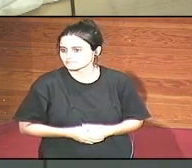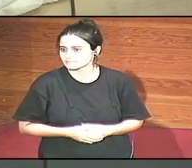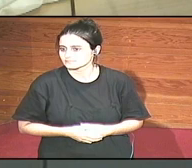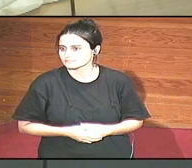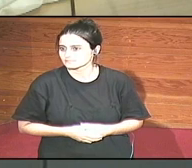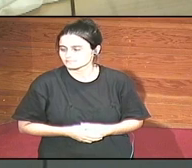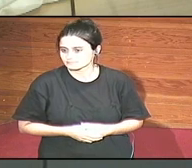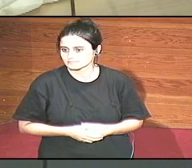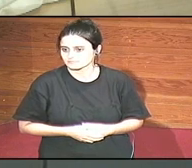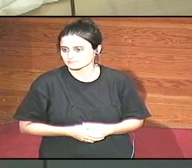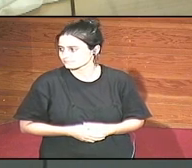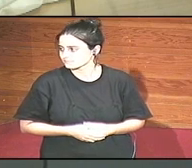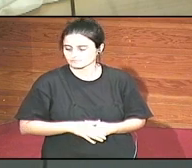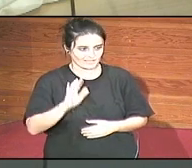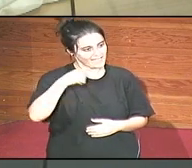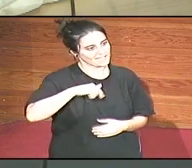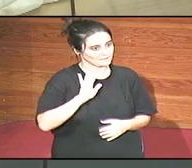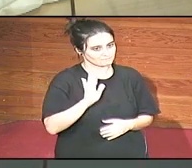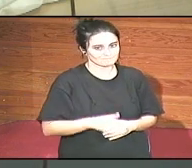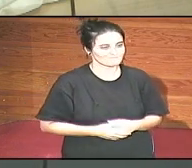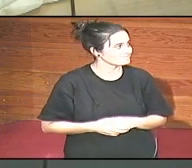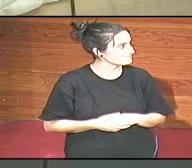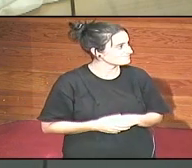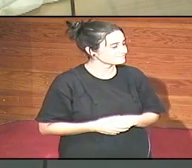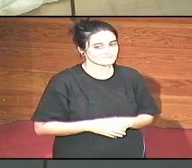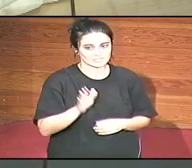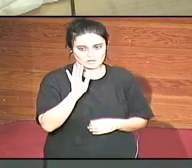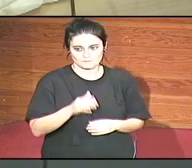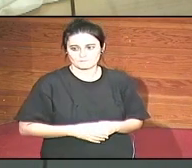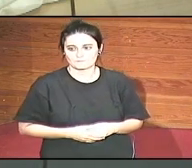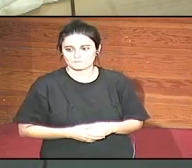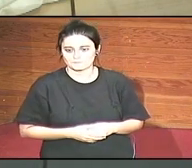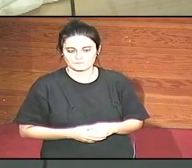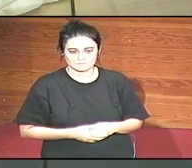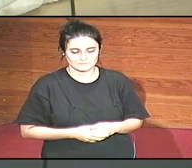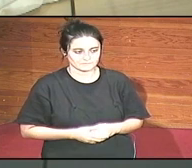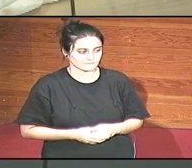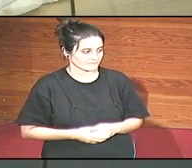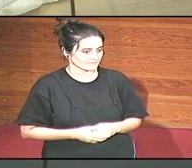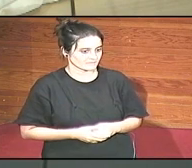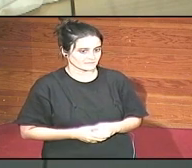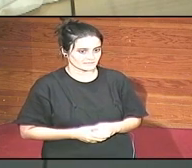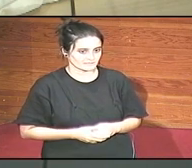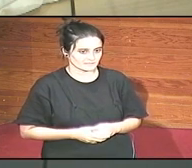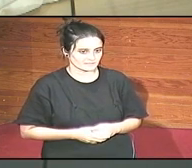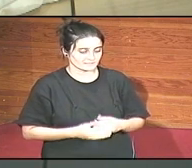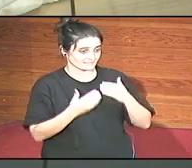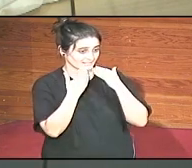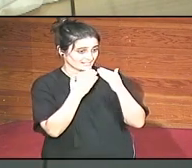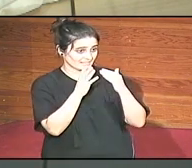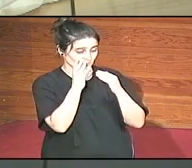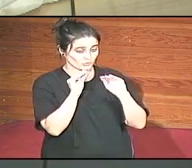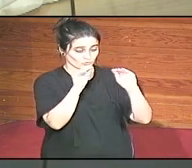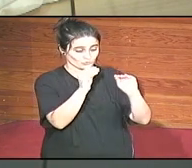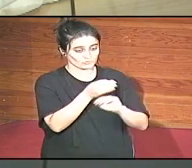y yo creo que aquí muchas gracias por todos estos relatos que nos acerca un